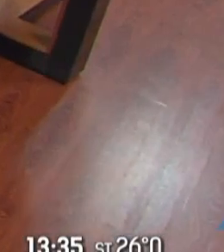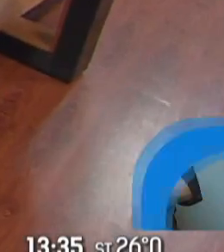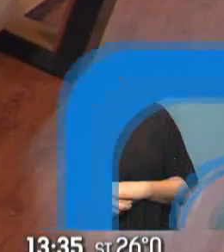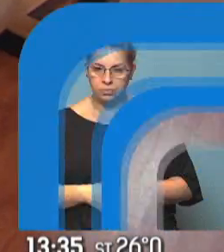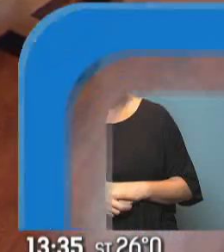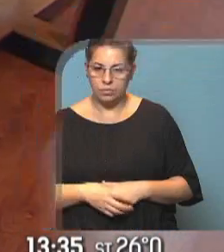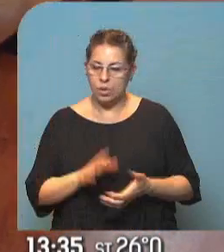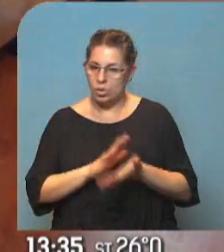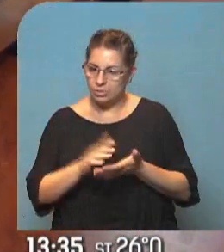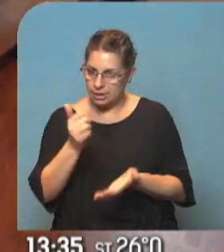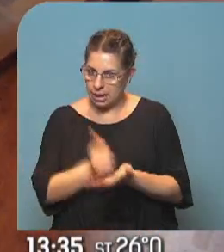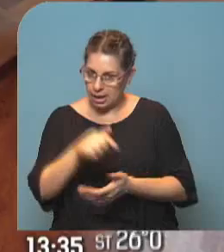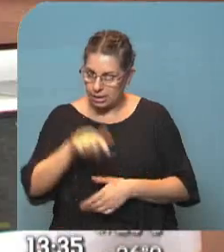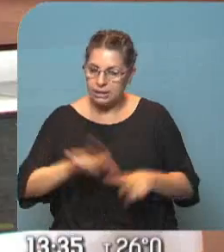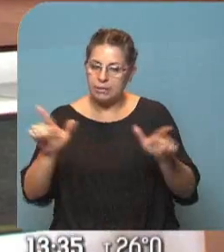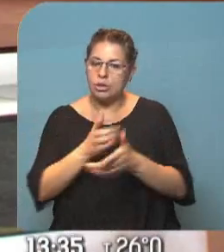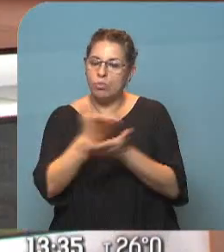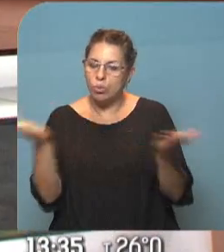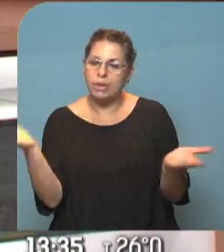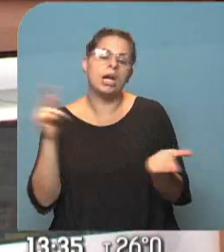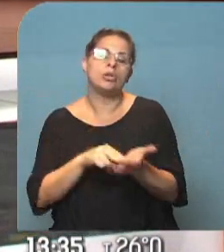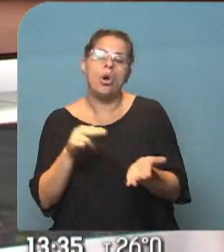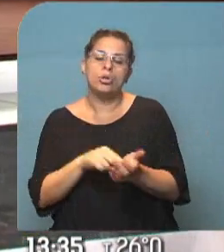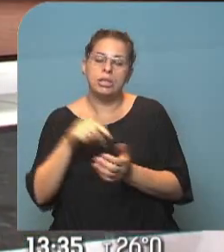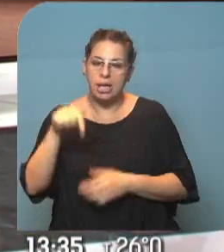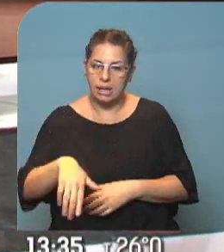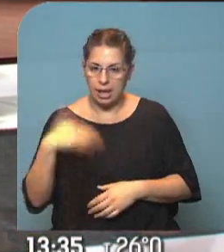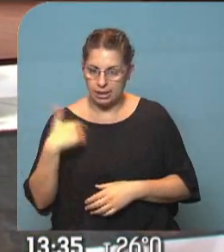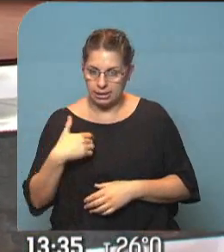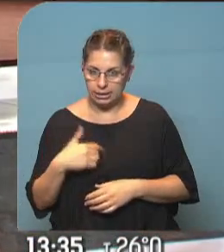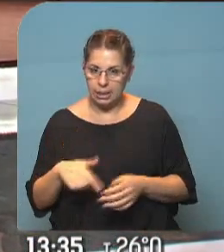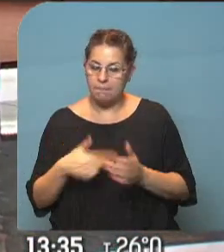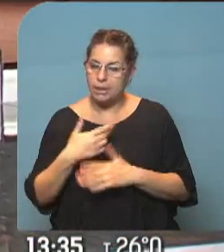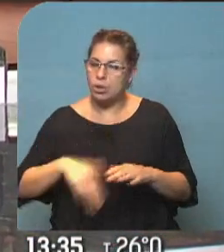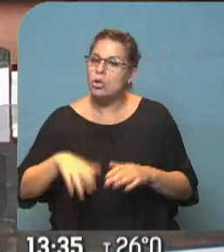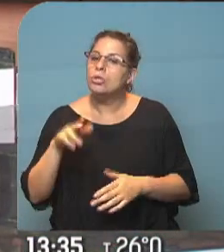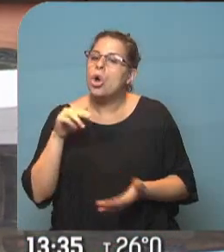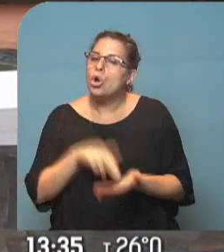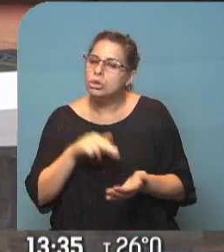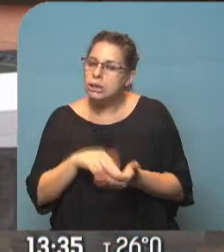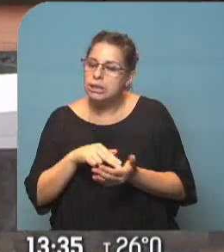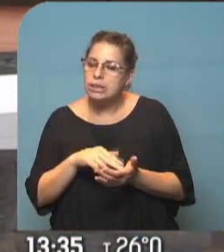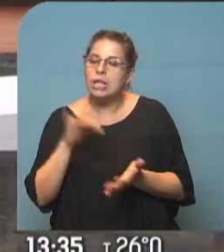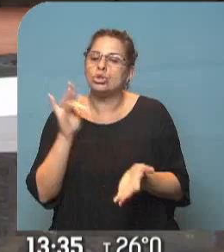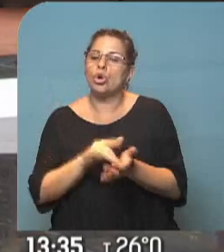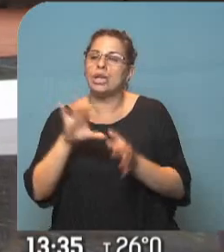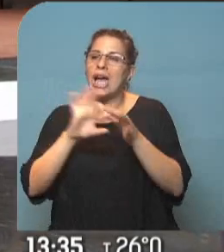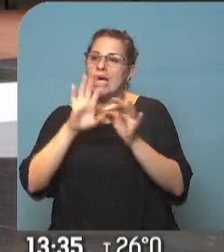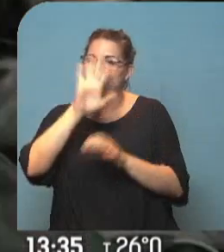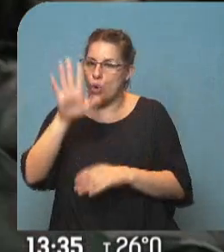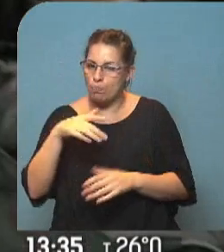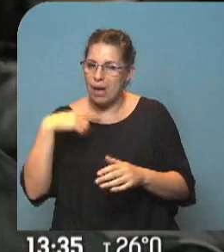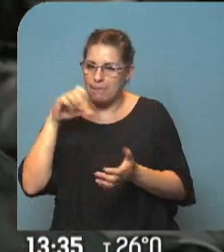Y aquí estamos nuevamente en la televisión pública Noticias aquí en Argentina, pero la noticia justamente nos lleva a Europa, a